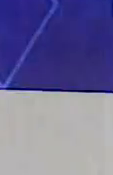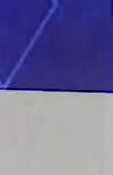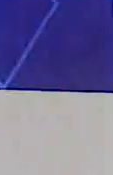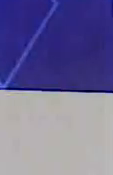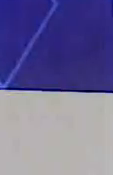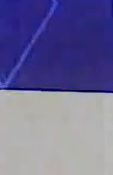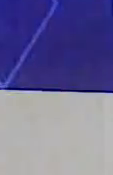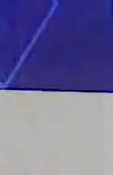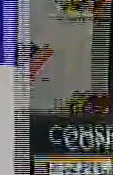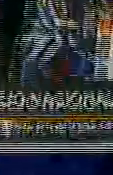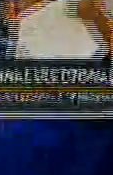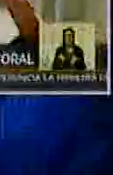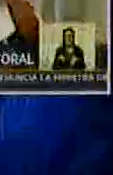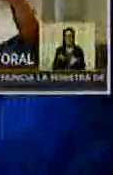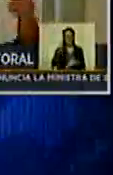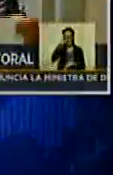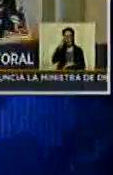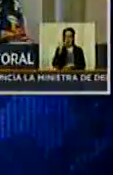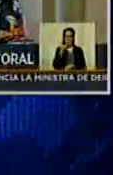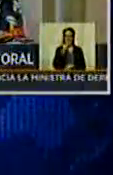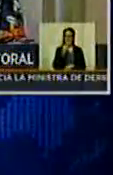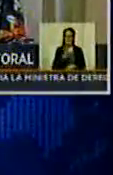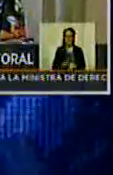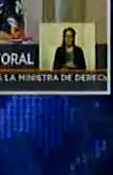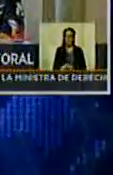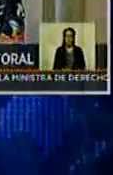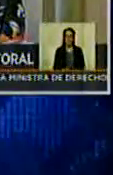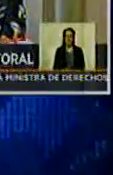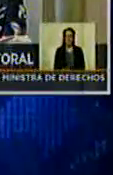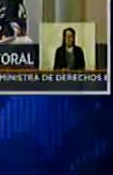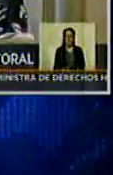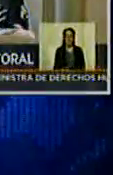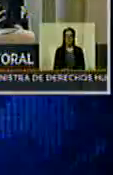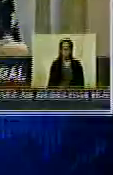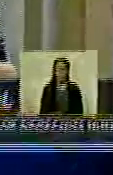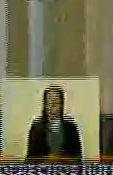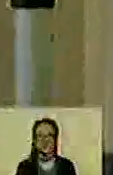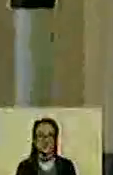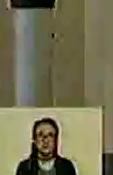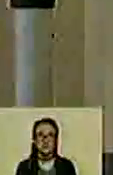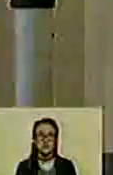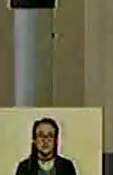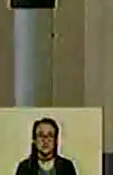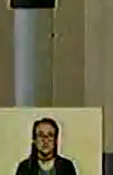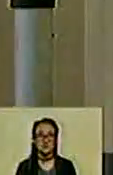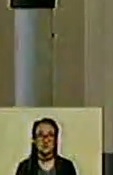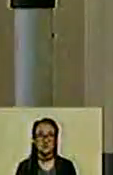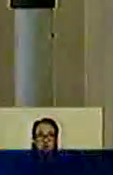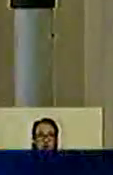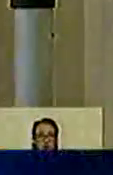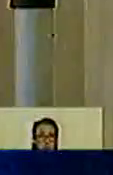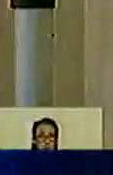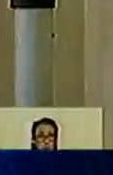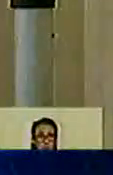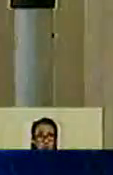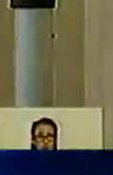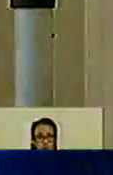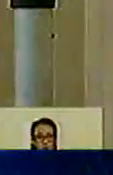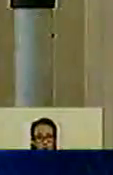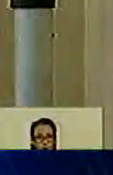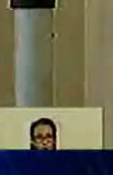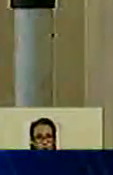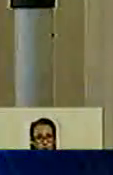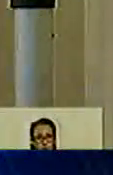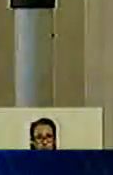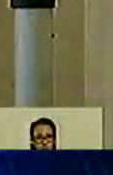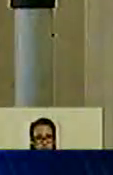entrevista para escuchar a la presidenta del CNE, Ibisaí Lucena, está ofreciendo declaraciones. Es importante resaltar que de los 11 puntos sobre la